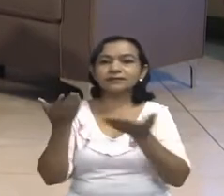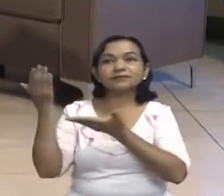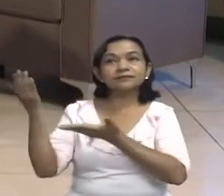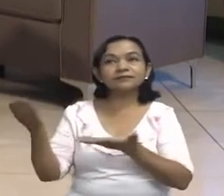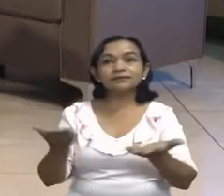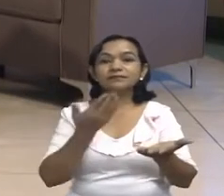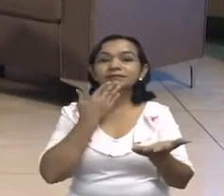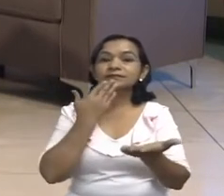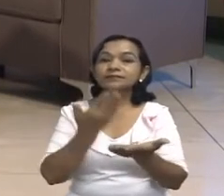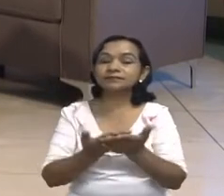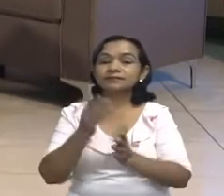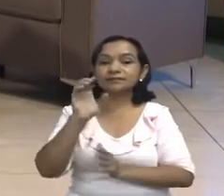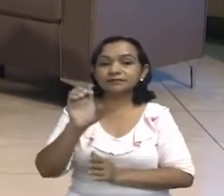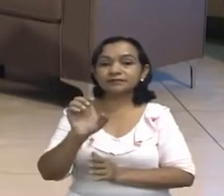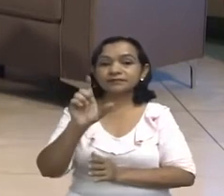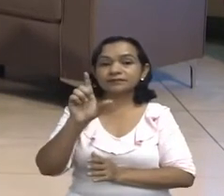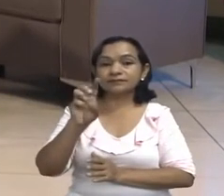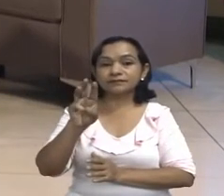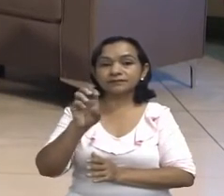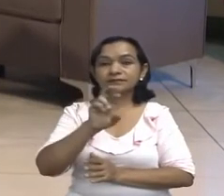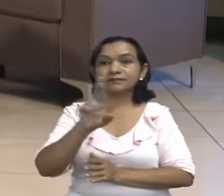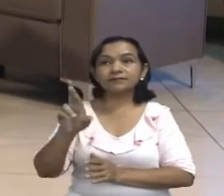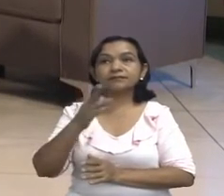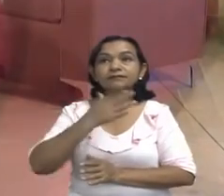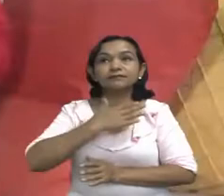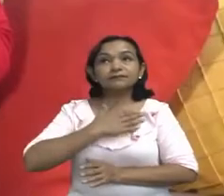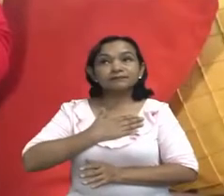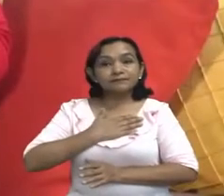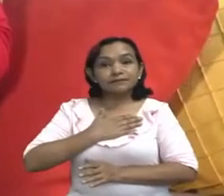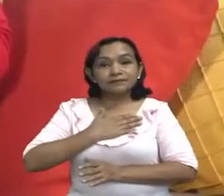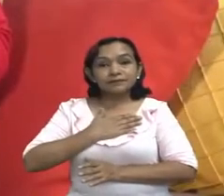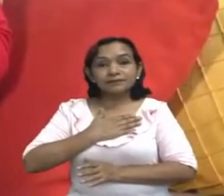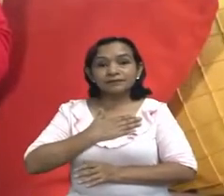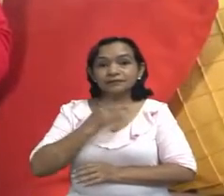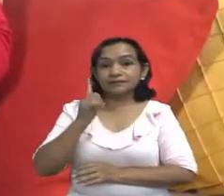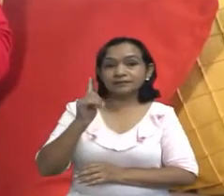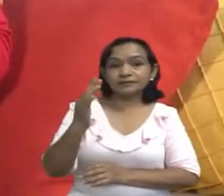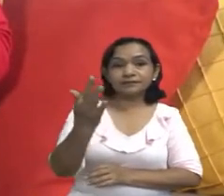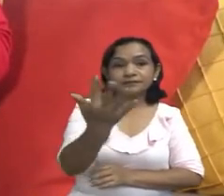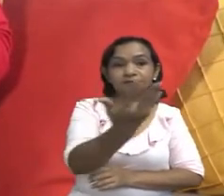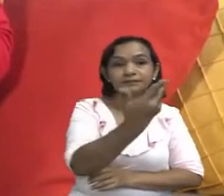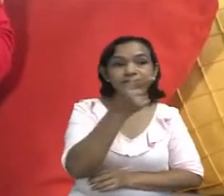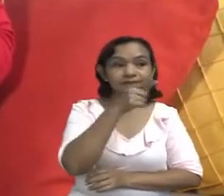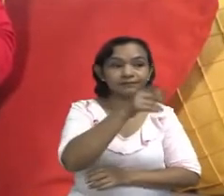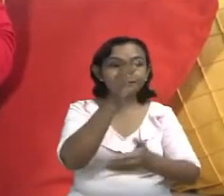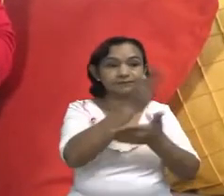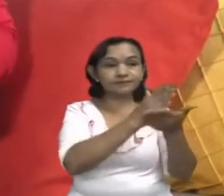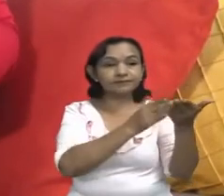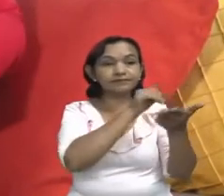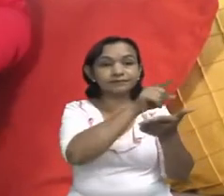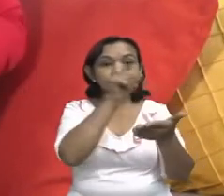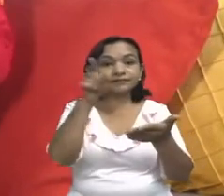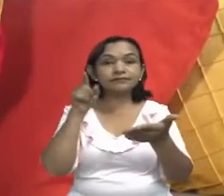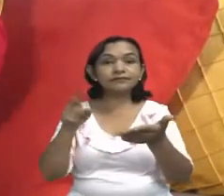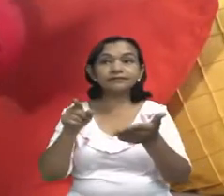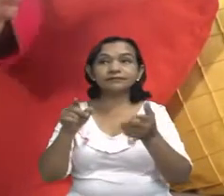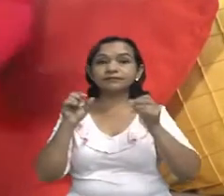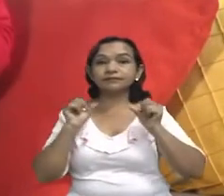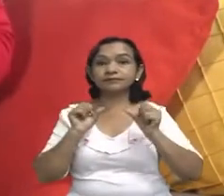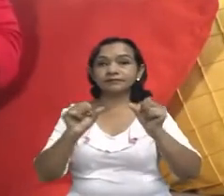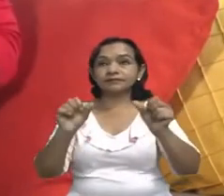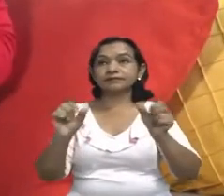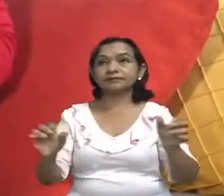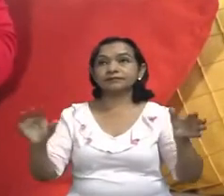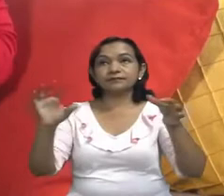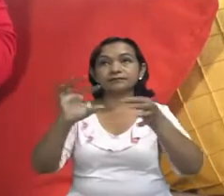Gracias, Elmer. Pues fíjate que para mí, y creo que para muchos de los compañeros que todavía siguen siendo